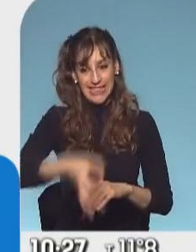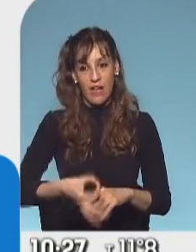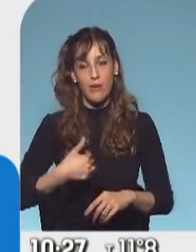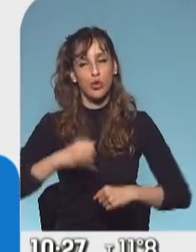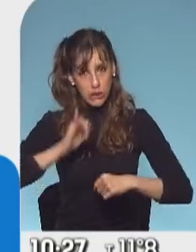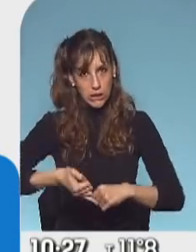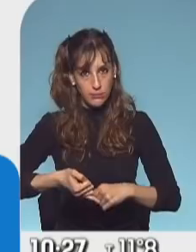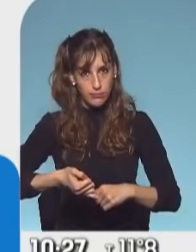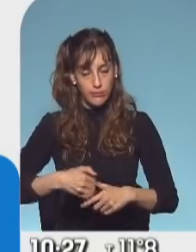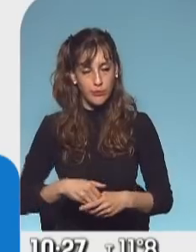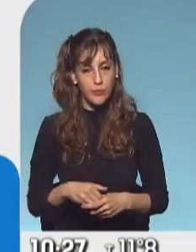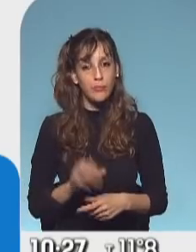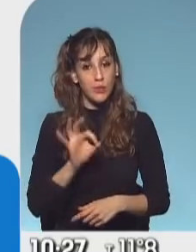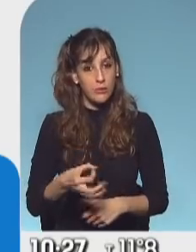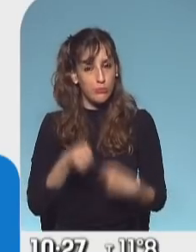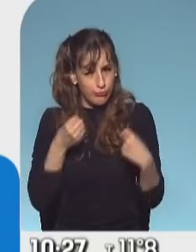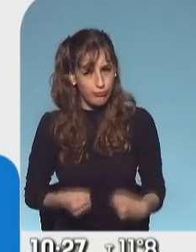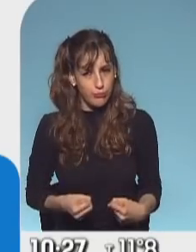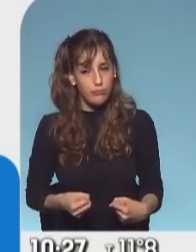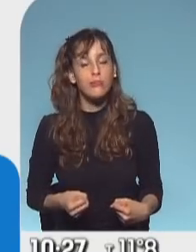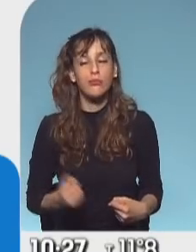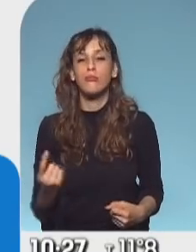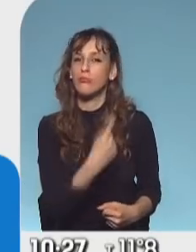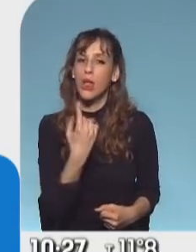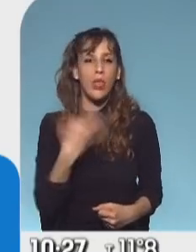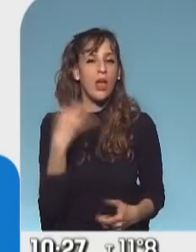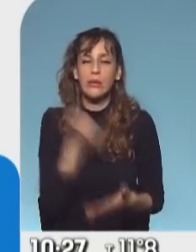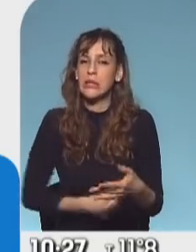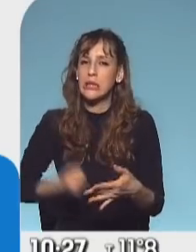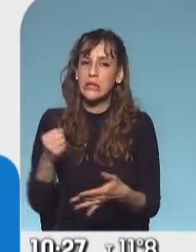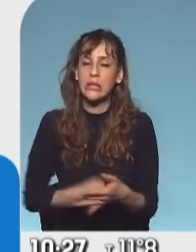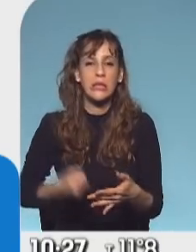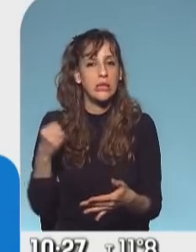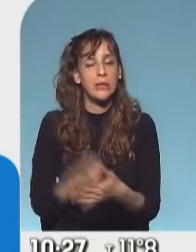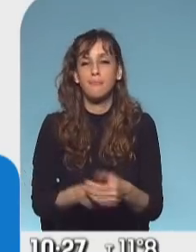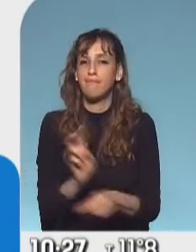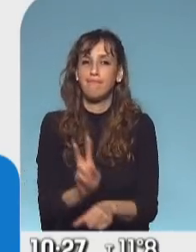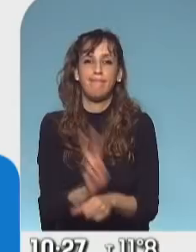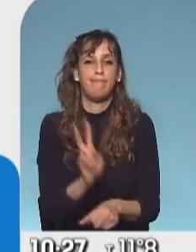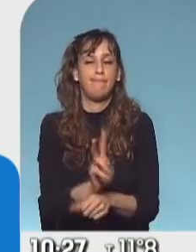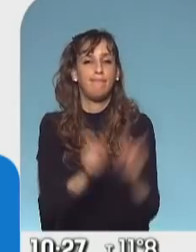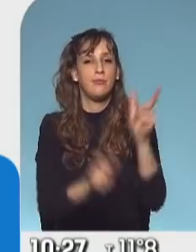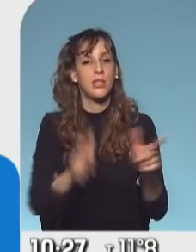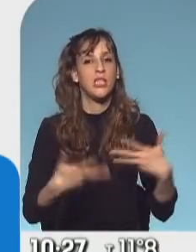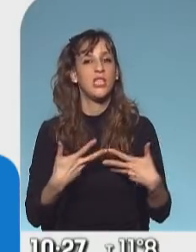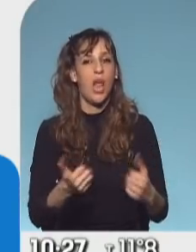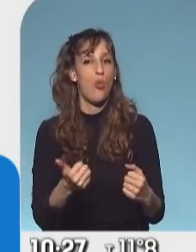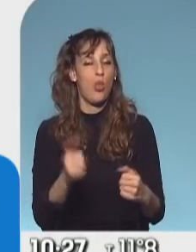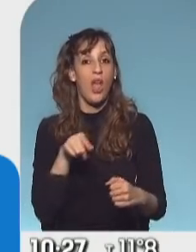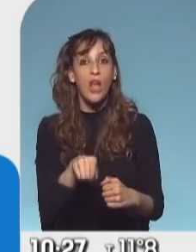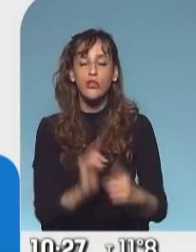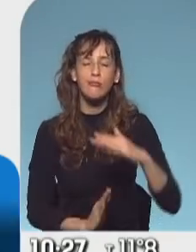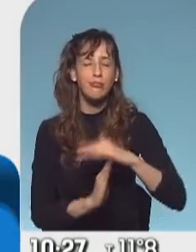es que tenemos que dar esta pelea preservando la salud de la gente, que es lo primero